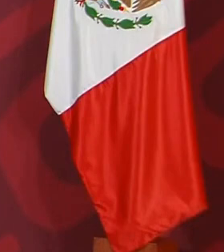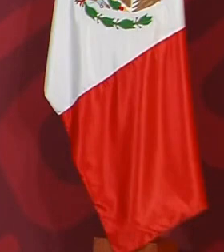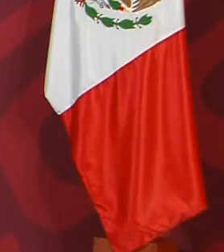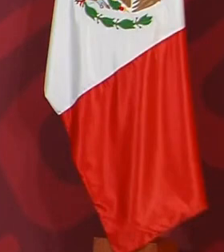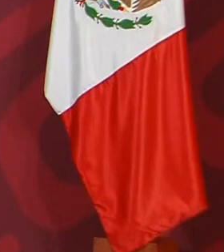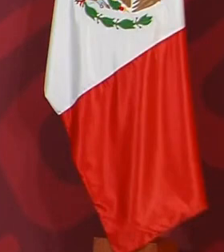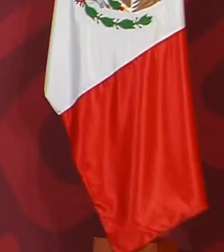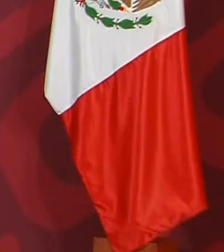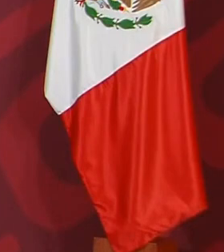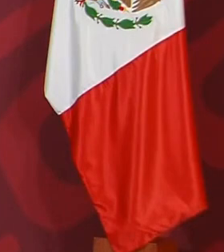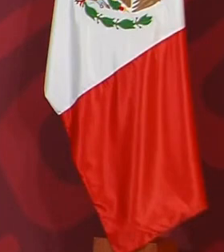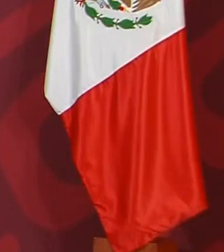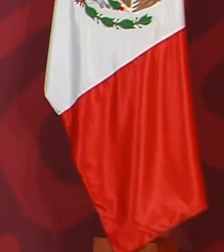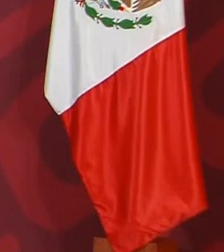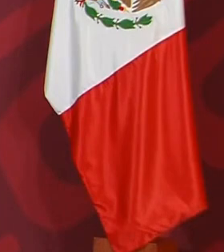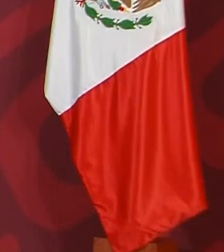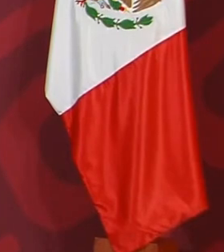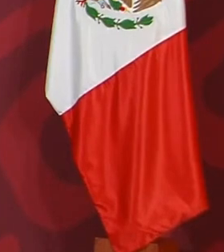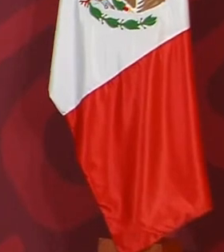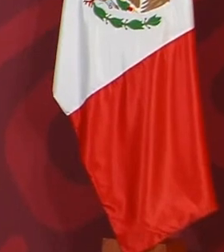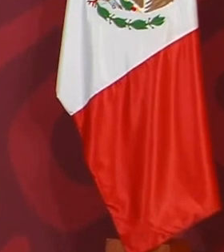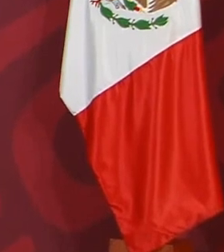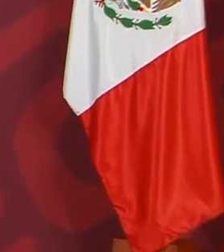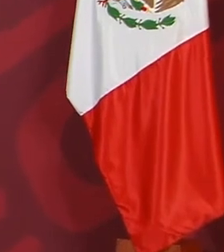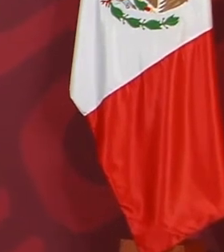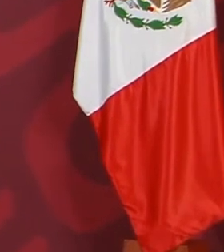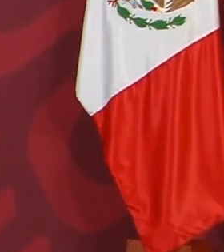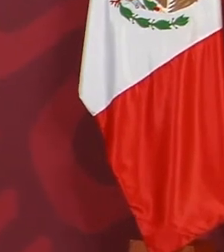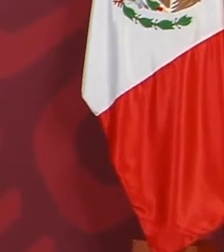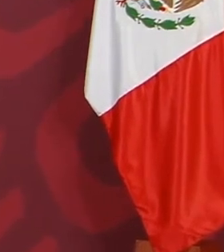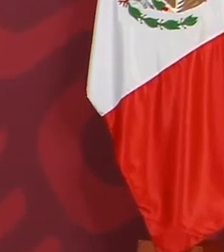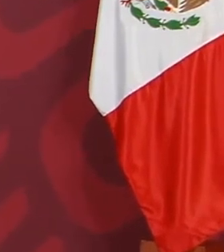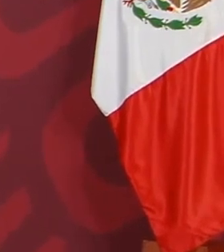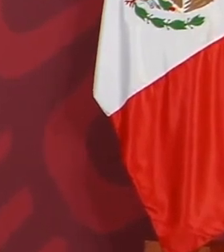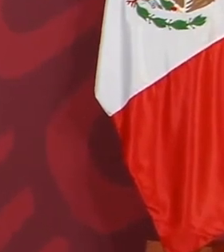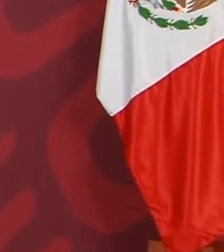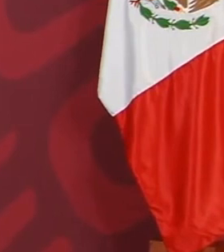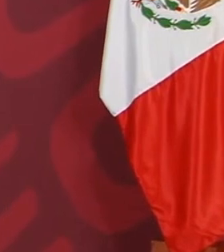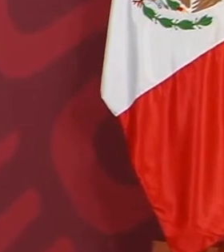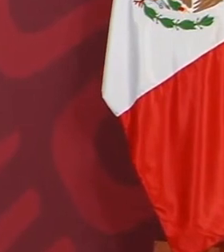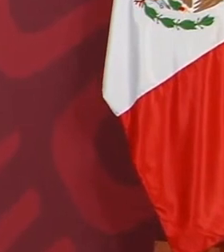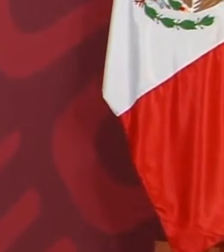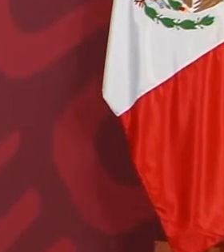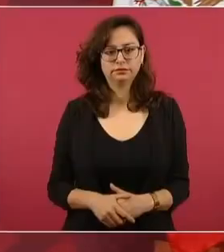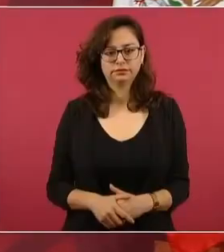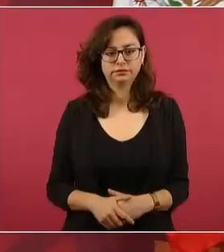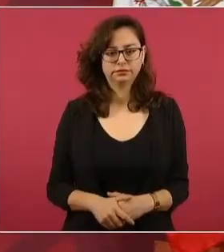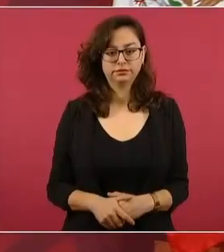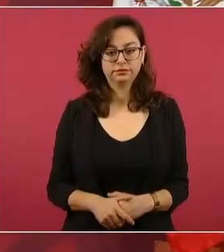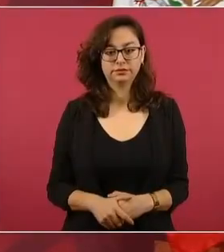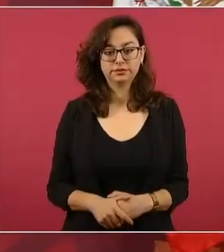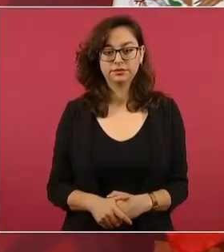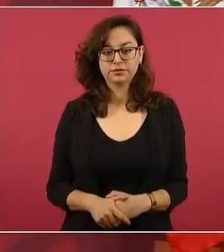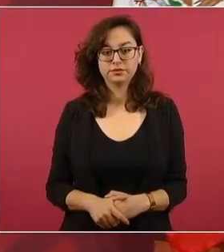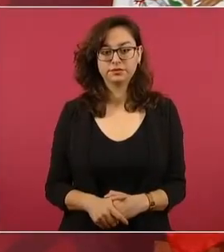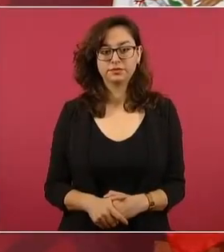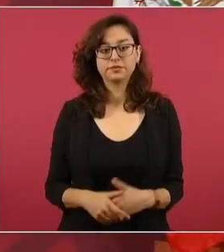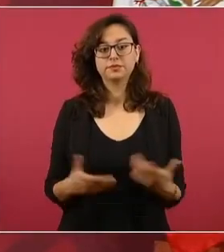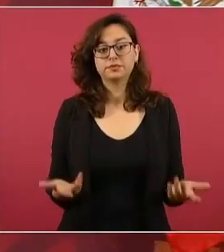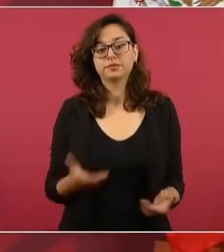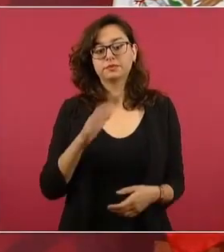es una mujer honesta, Elsa Beites, y le pedí un informe,